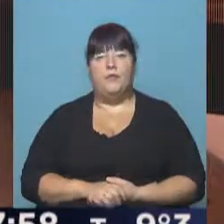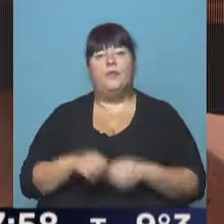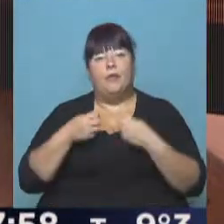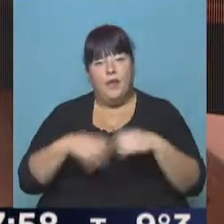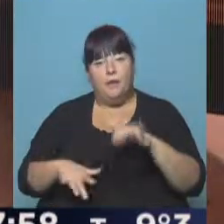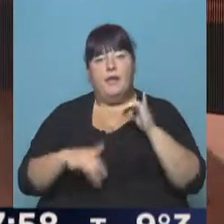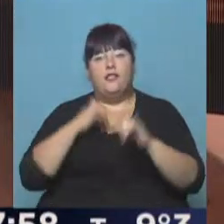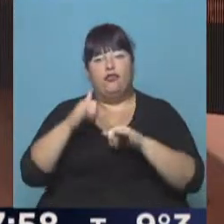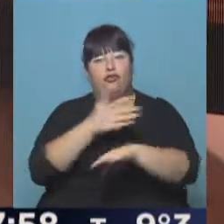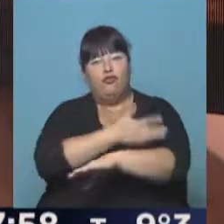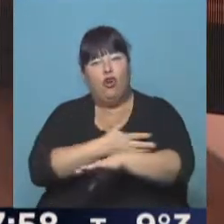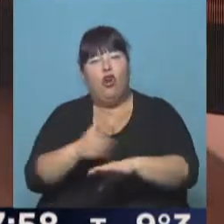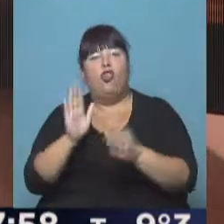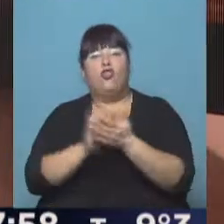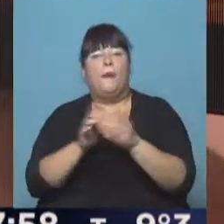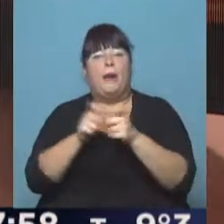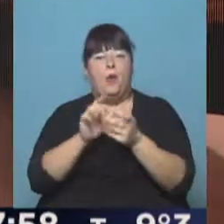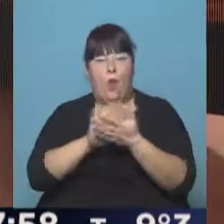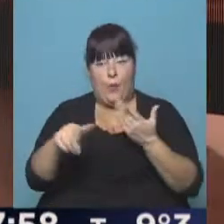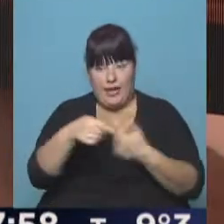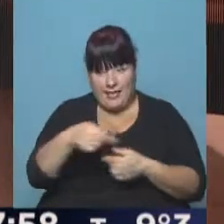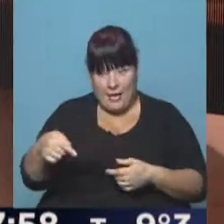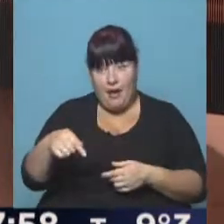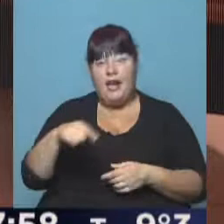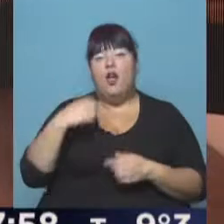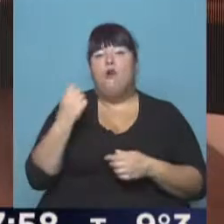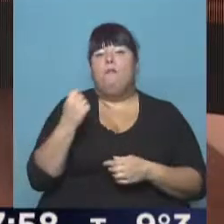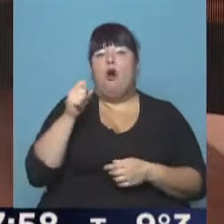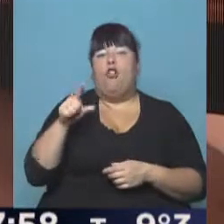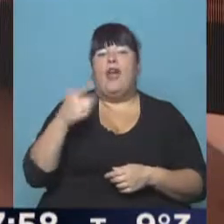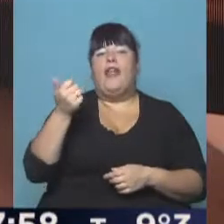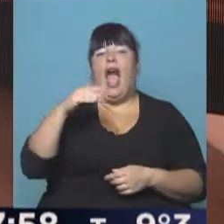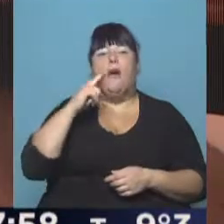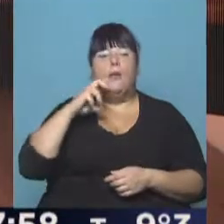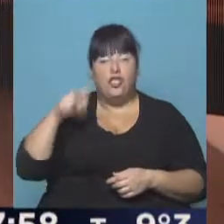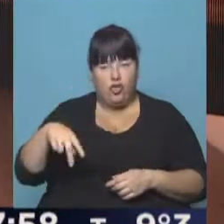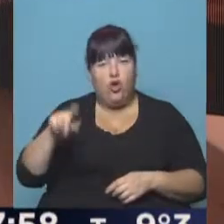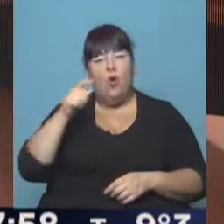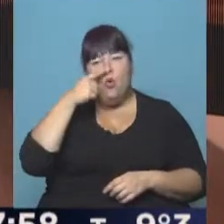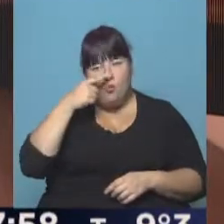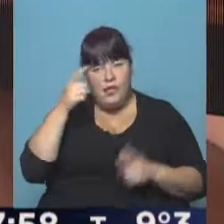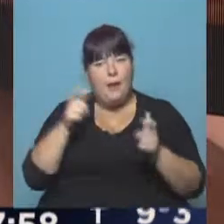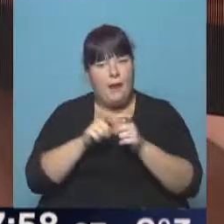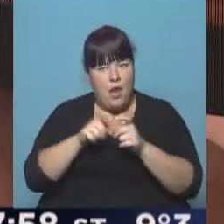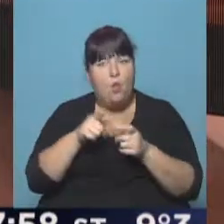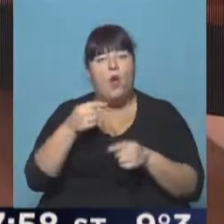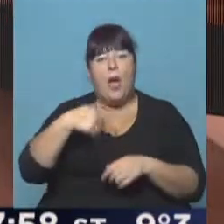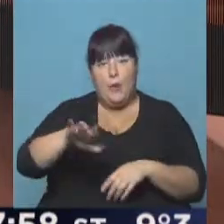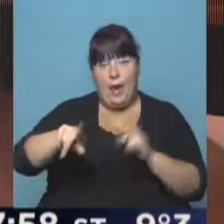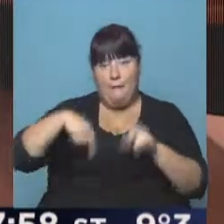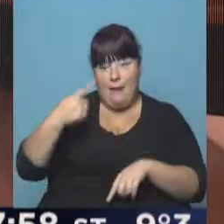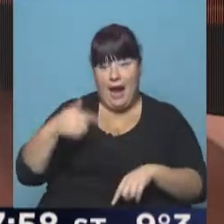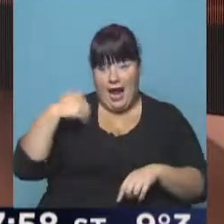Empezamos a desandar el camino de los estrenos de esta semana con El Poder de la Ambición. Muy interesante película que estrenará mañana